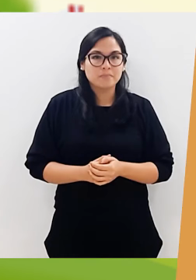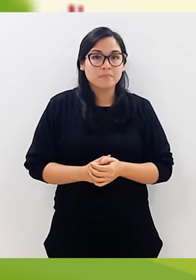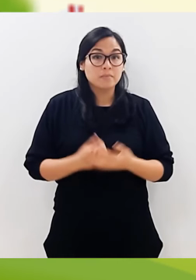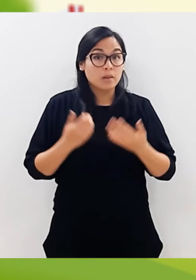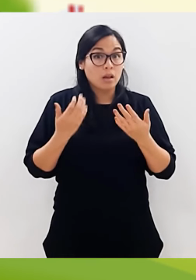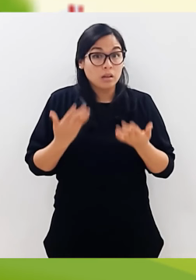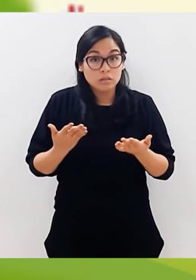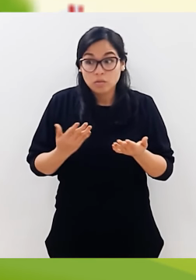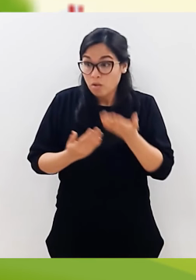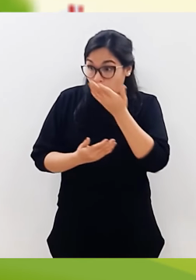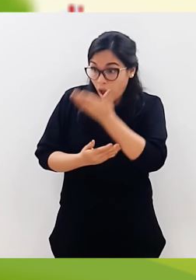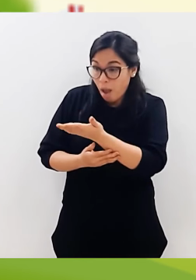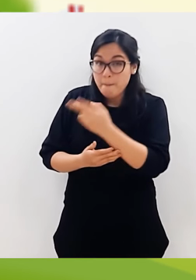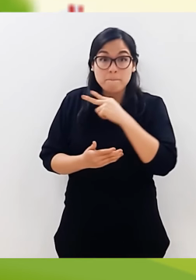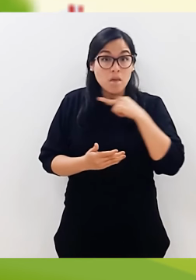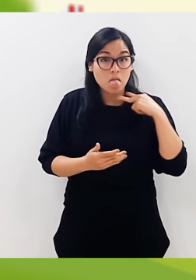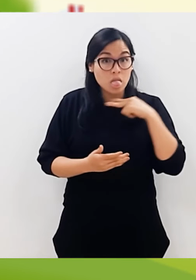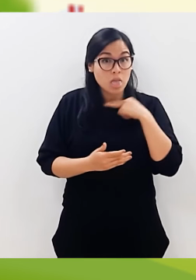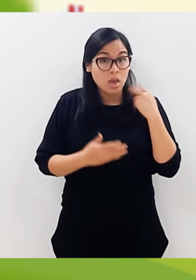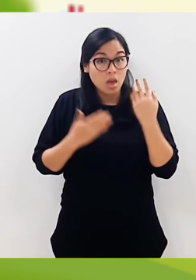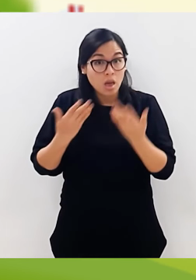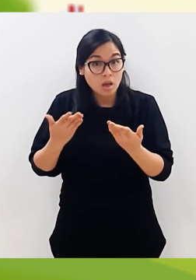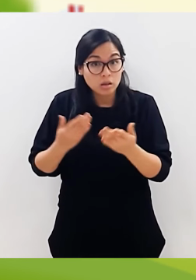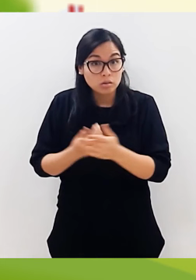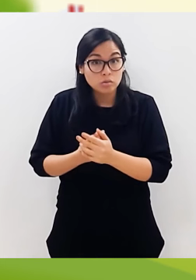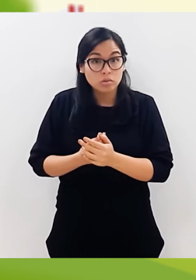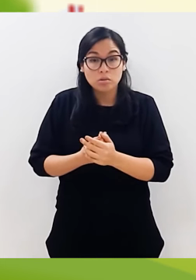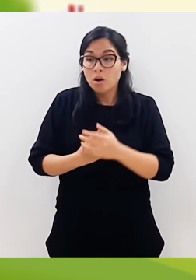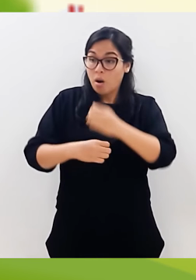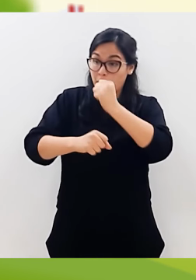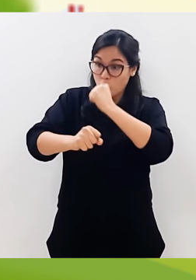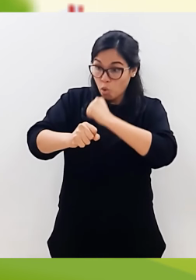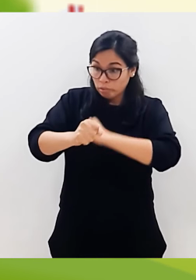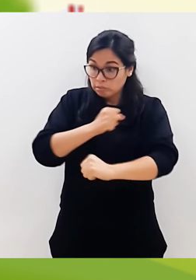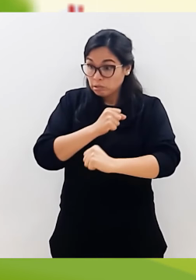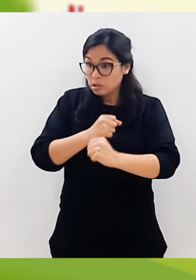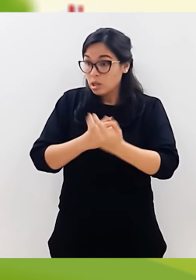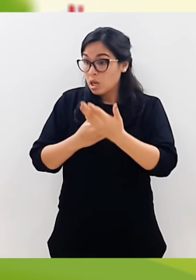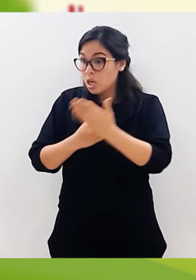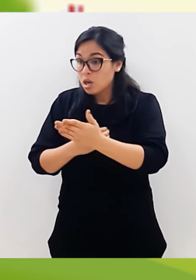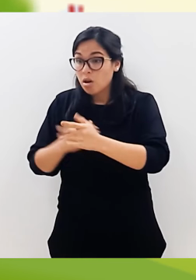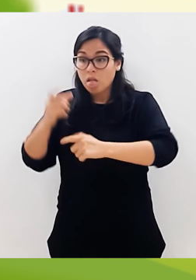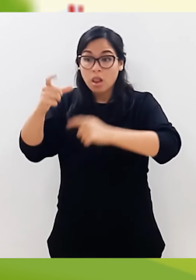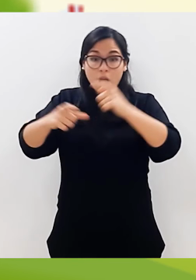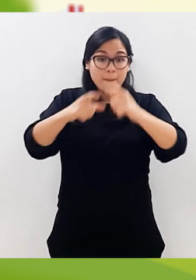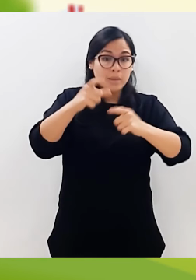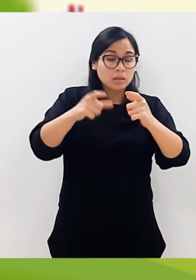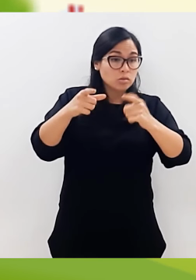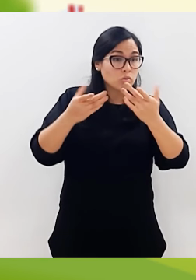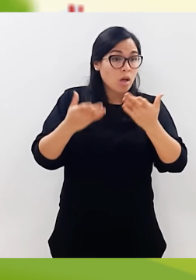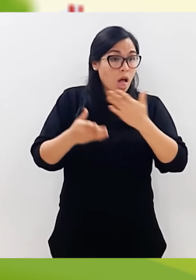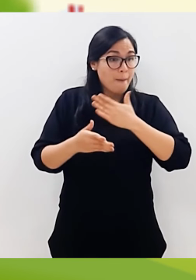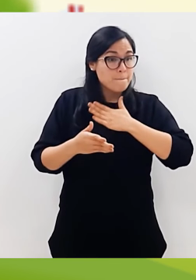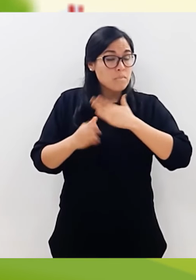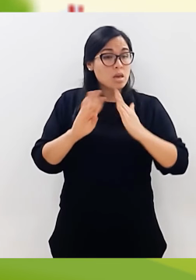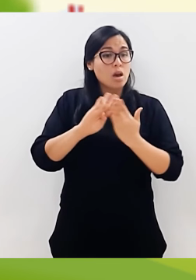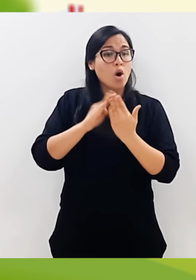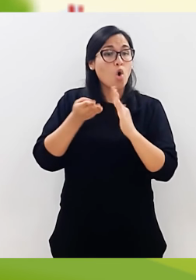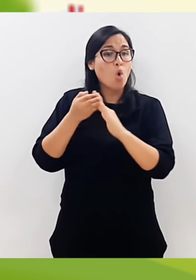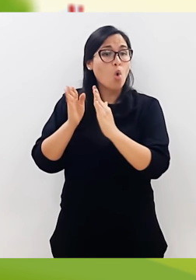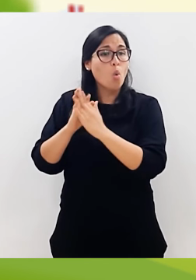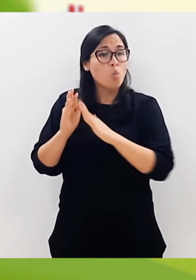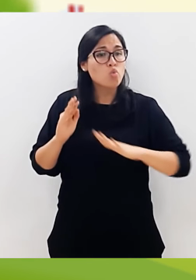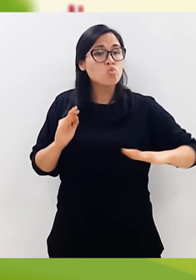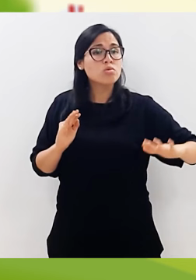No solo por mis nietos, sino por las hijas e hijos de las personas de mi